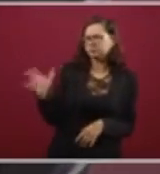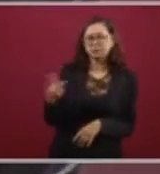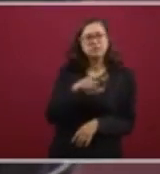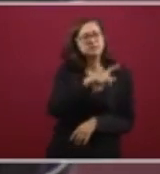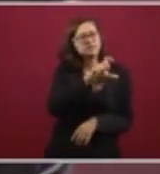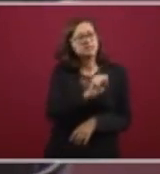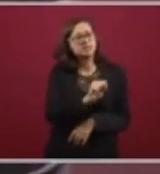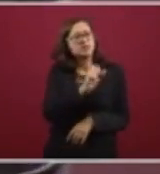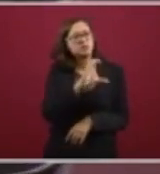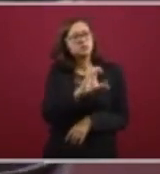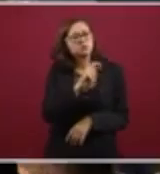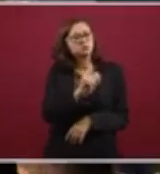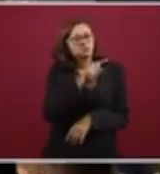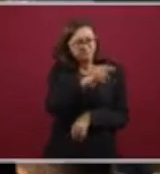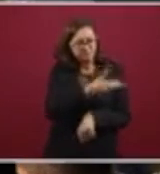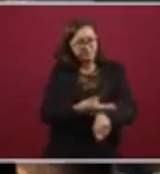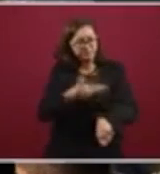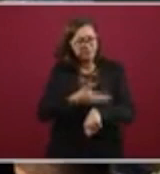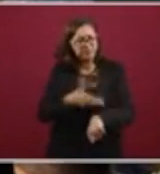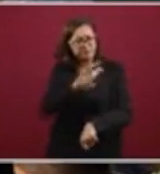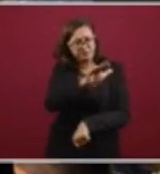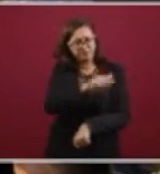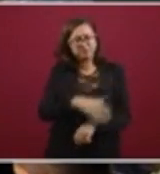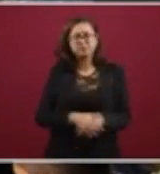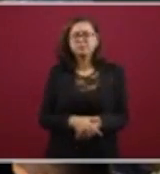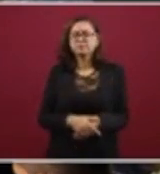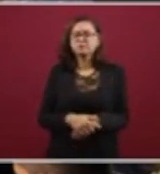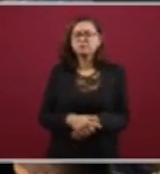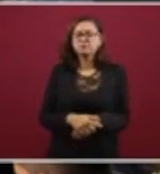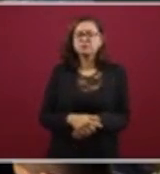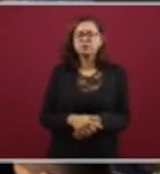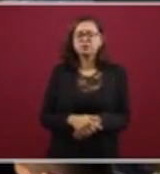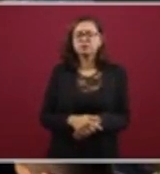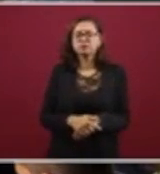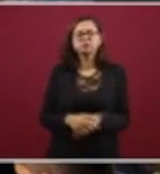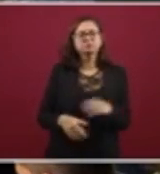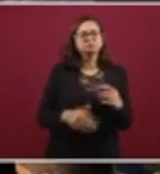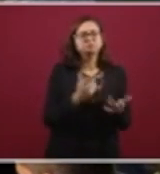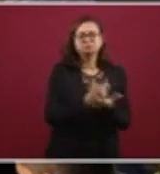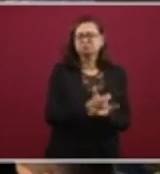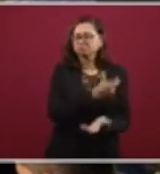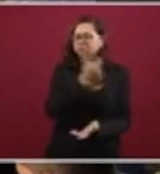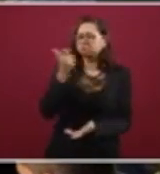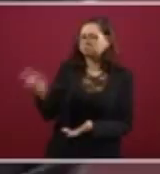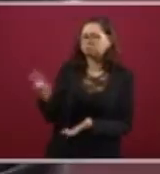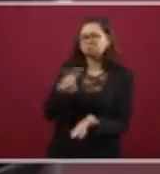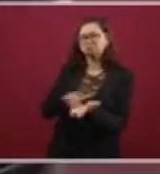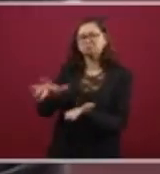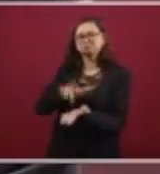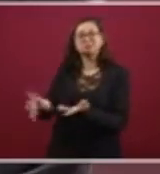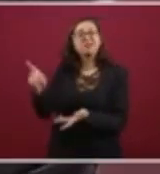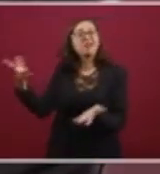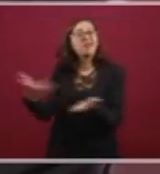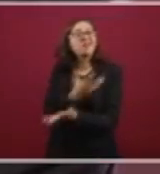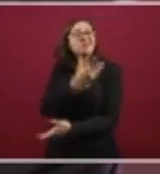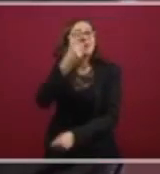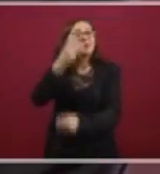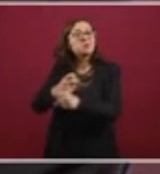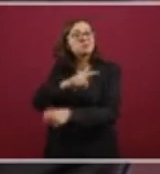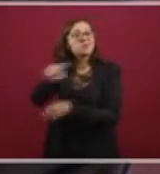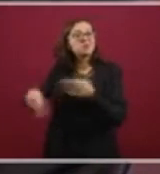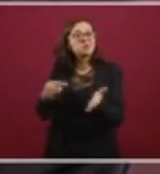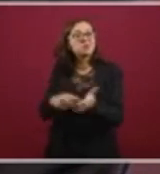Transportes que se hiciera cargo y sacaron primeros lugares. Se está ayudando mucho, como